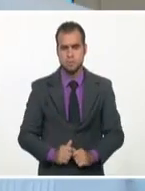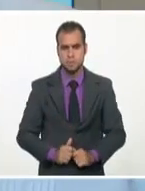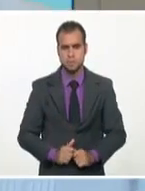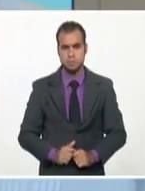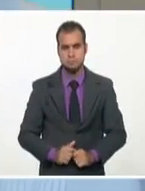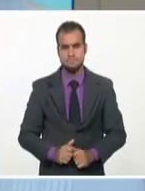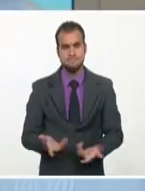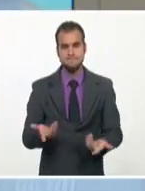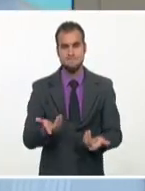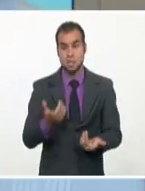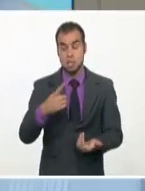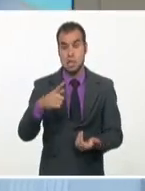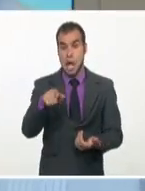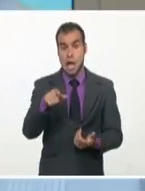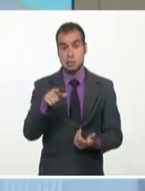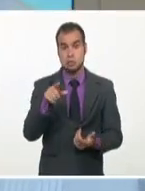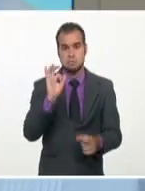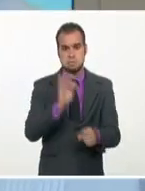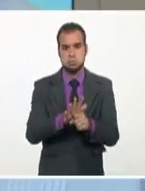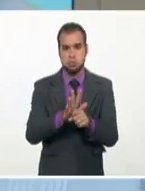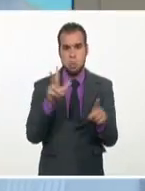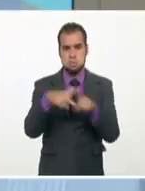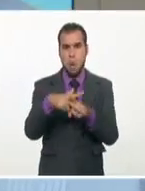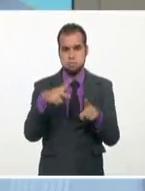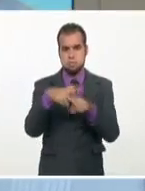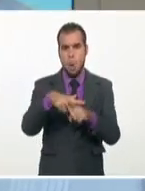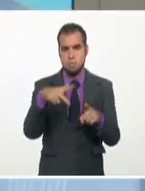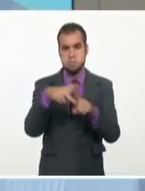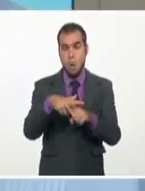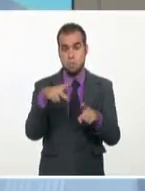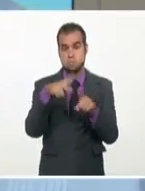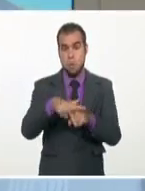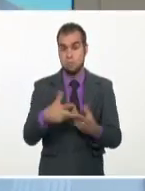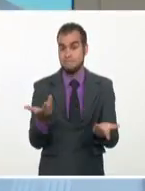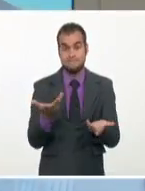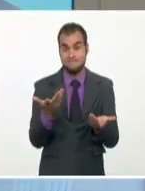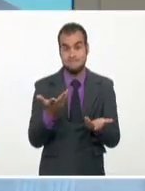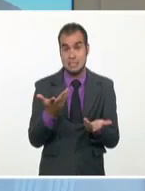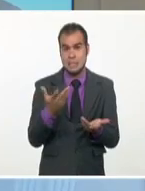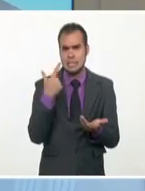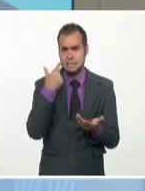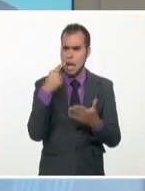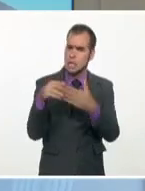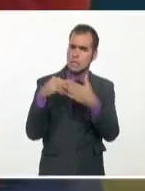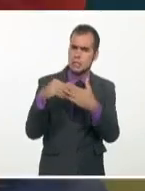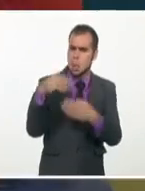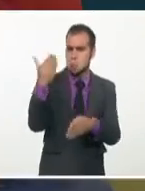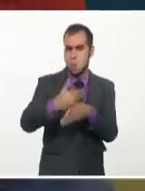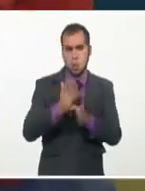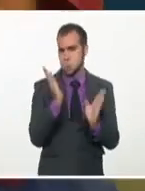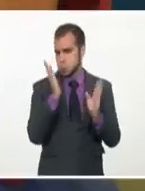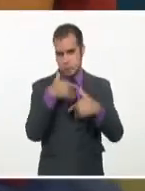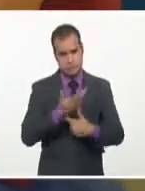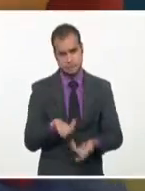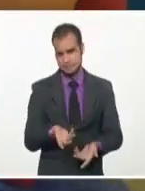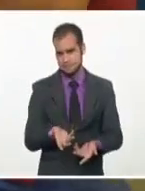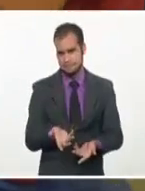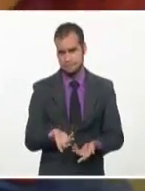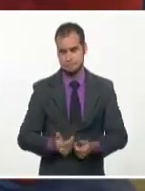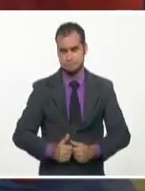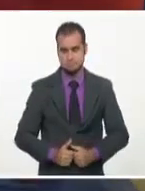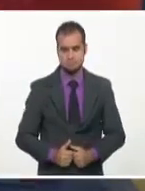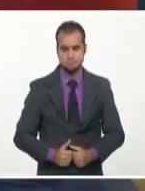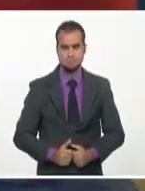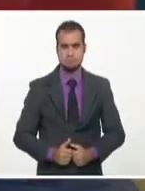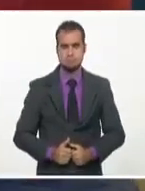y sin embargo todo eso se ha ido cerrando a partir de que no ha habido ninguna flexibilización en el tema de este bloqueo. Grandes son